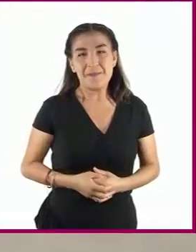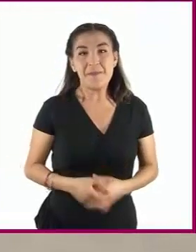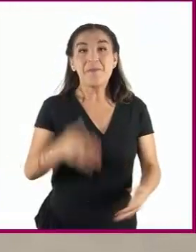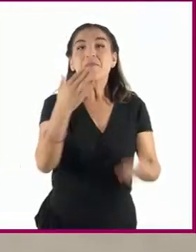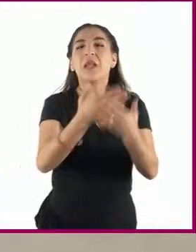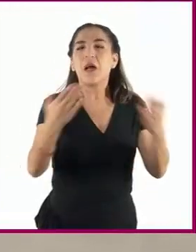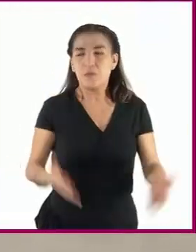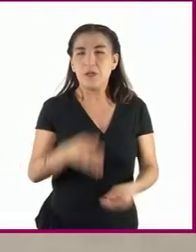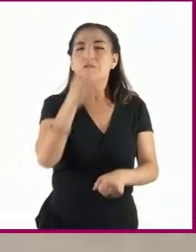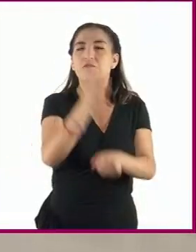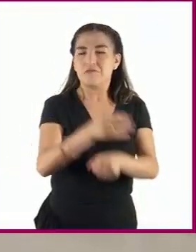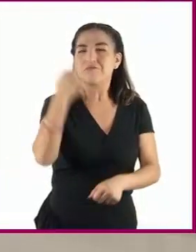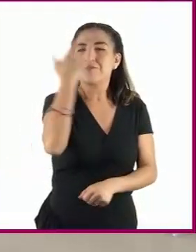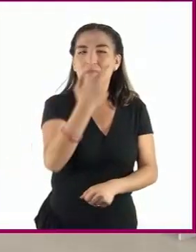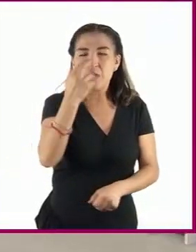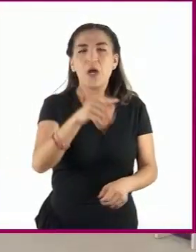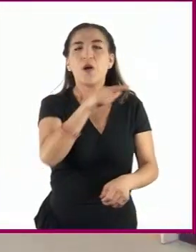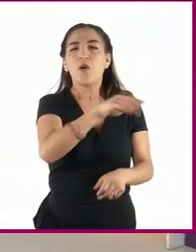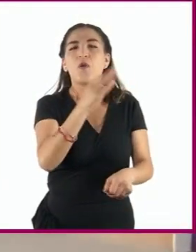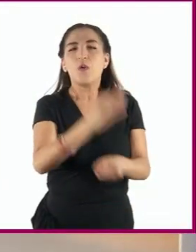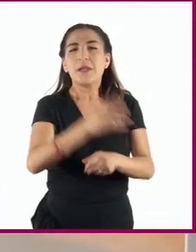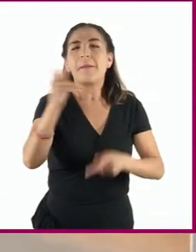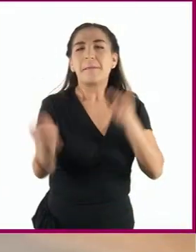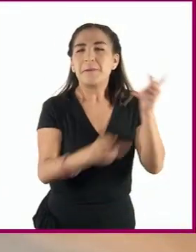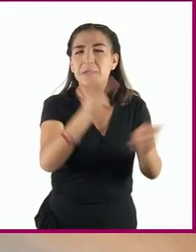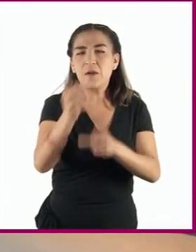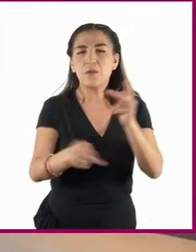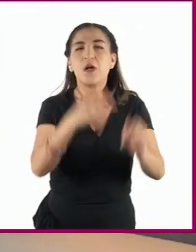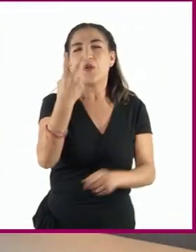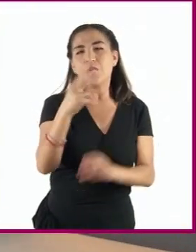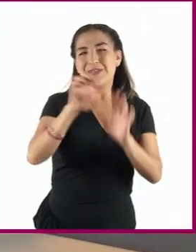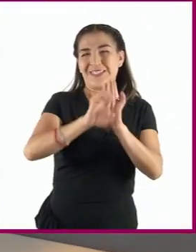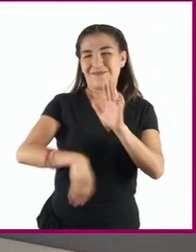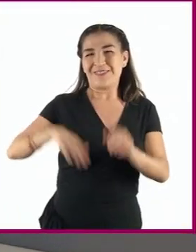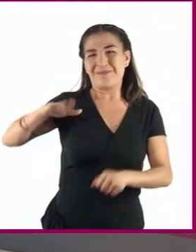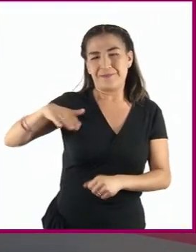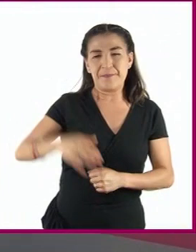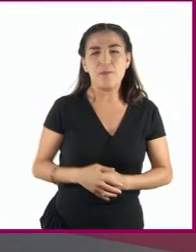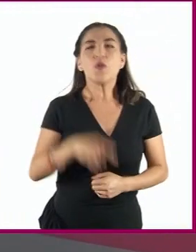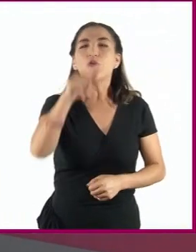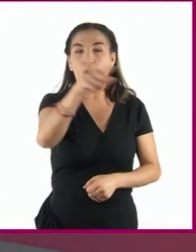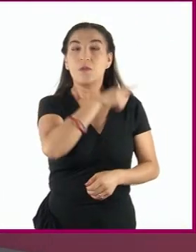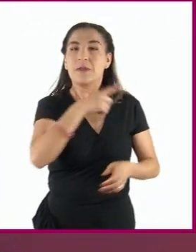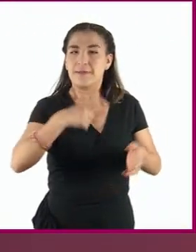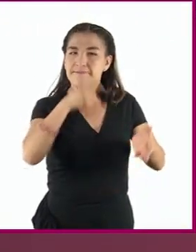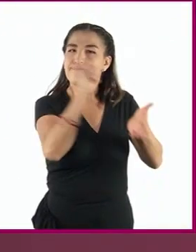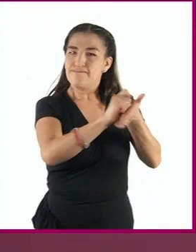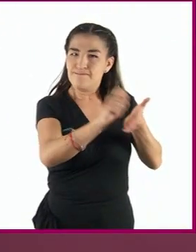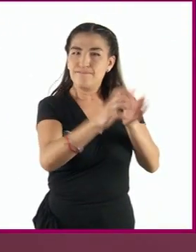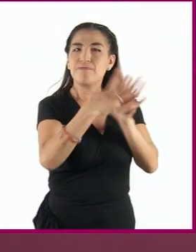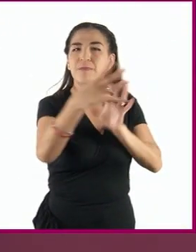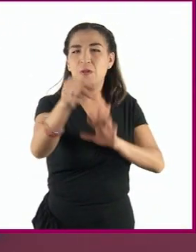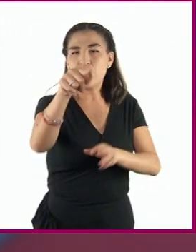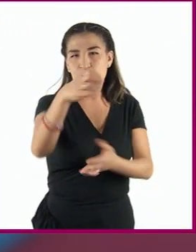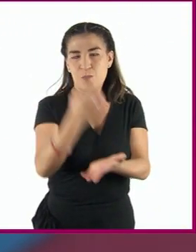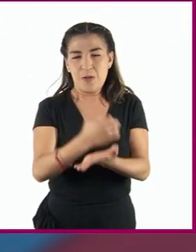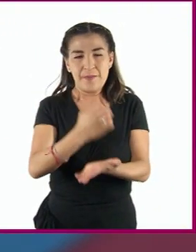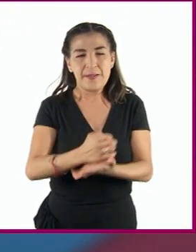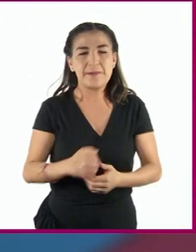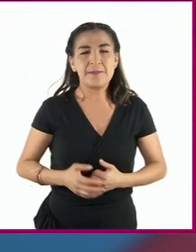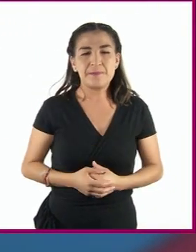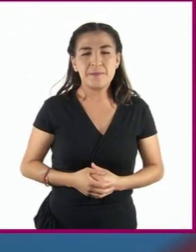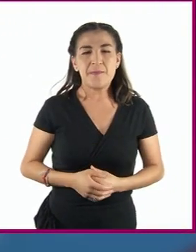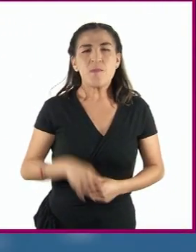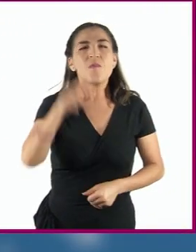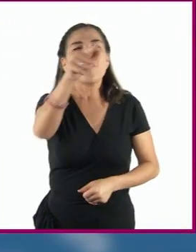Ahora analicemos mediante las siguientes preguntas los dos ejemplos. Anótenlas en su cuaderno. ¿Qué diferencias